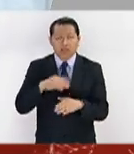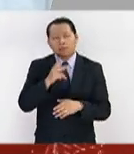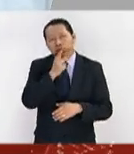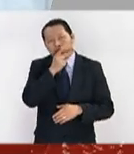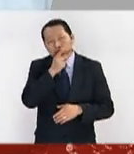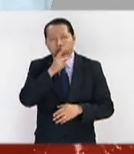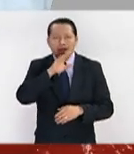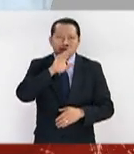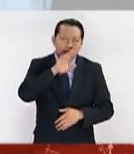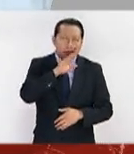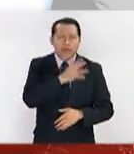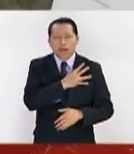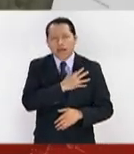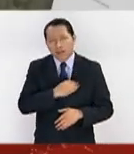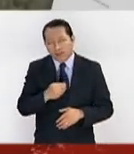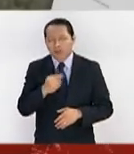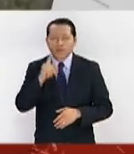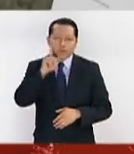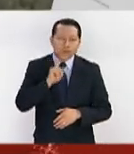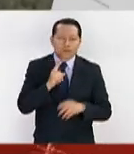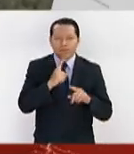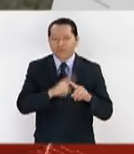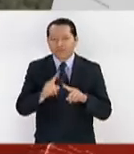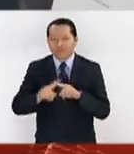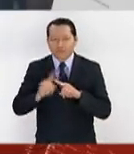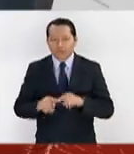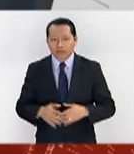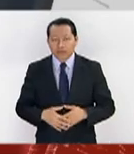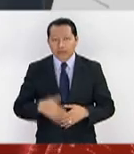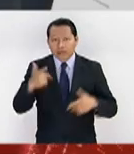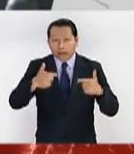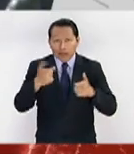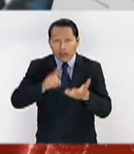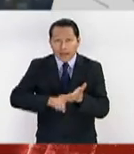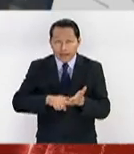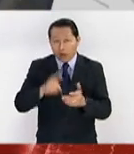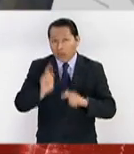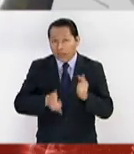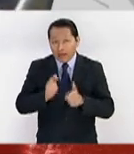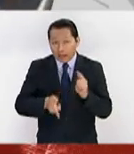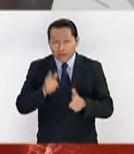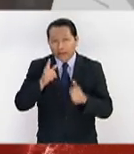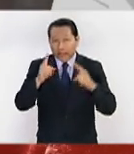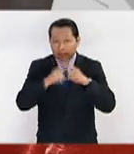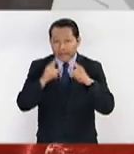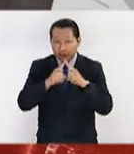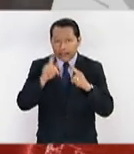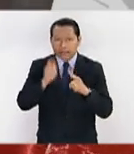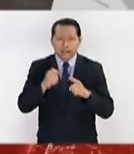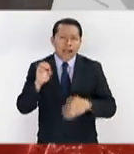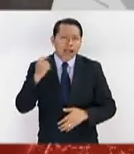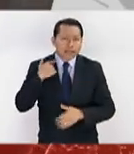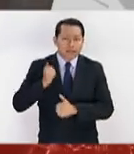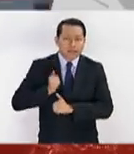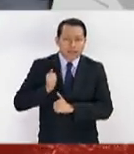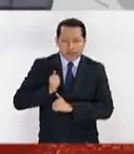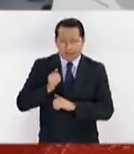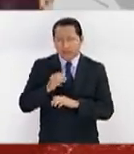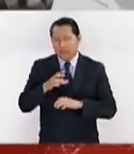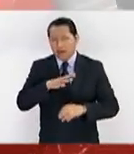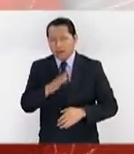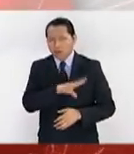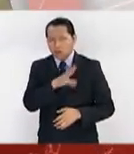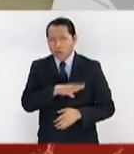madres, hijos e hijas. Tiroteo en una iglesia de Texas deja al menos 26 muertos. El atacante, un exmilitar blanco y